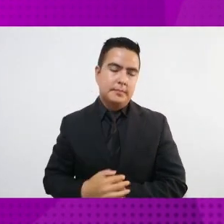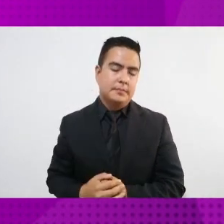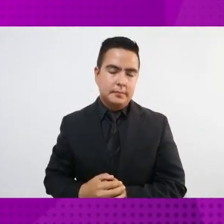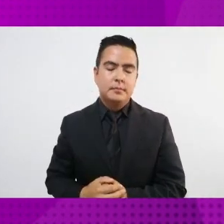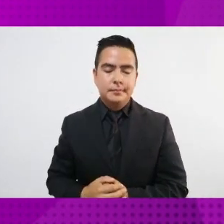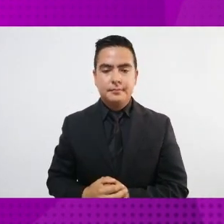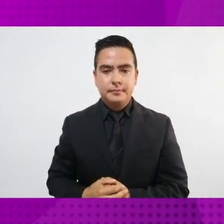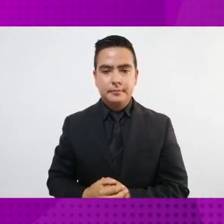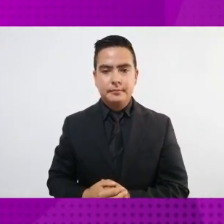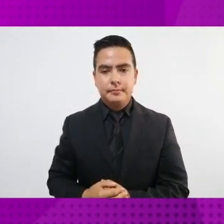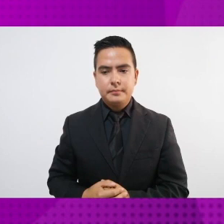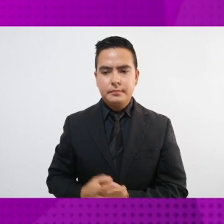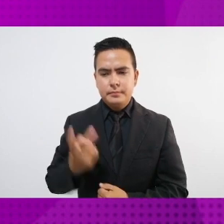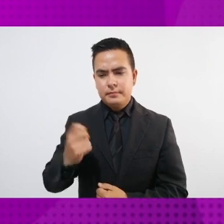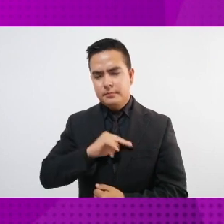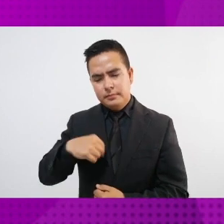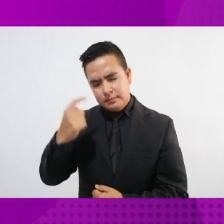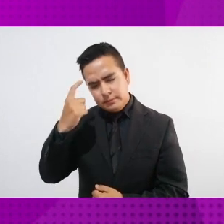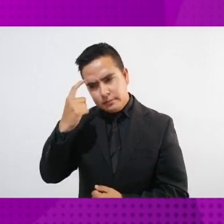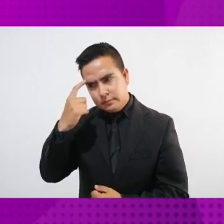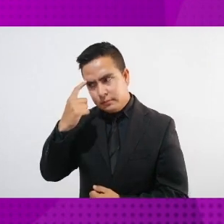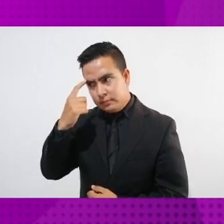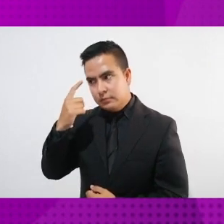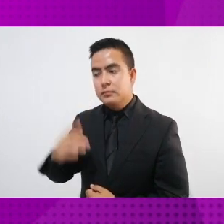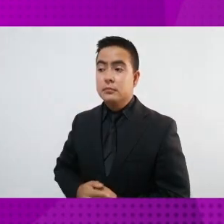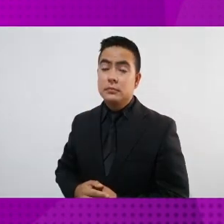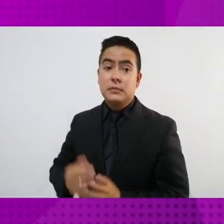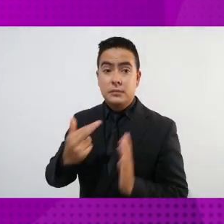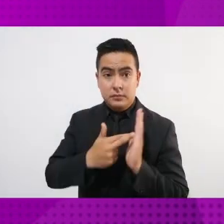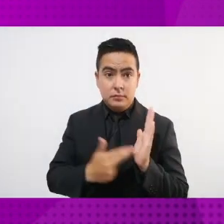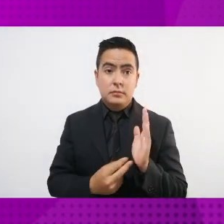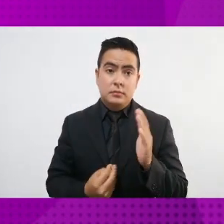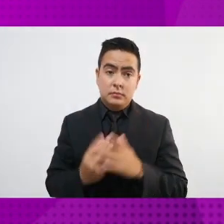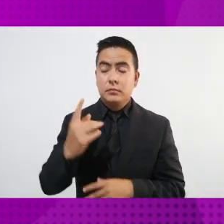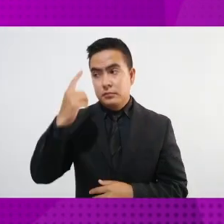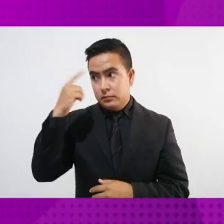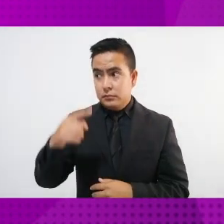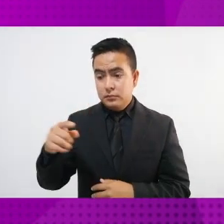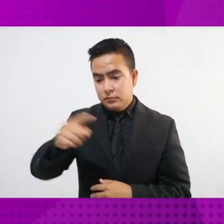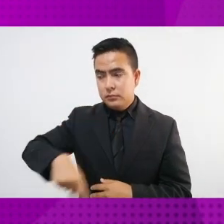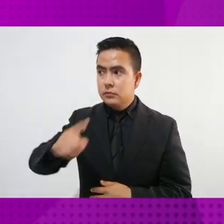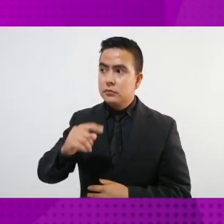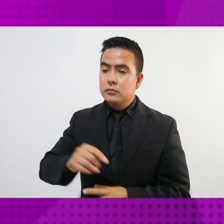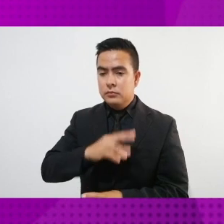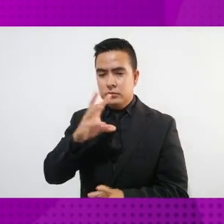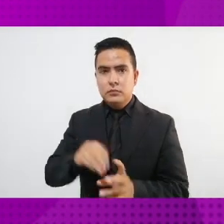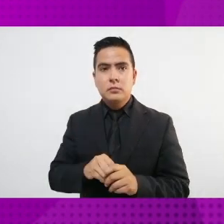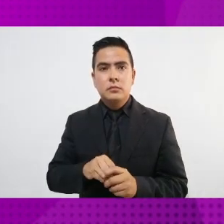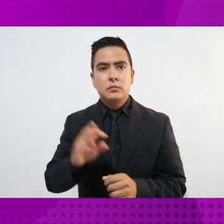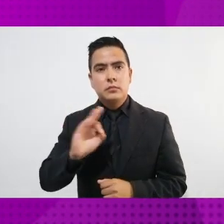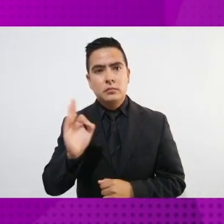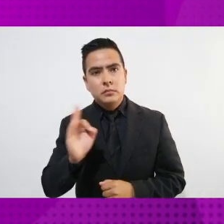una mejor posibilidad de pensar en tiempos, de pensar en cumplir ciertas reglas que permitan llegar, aunque